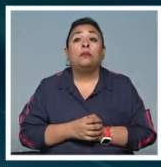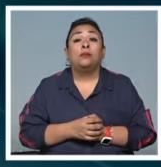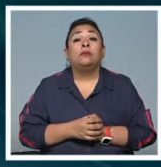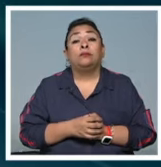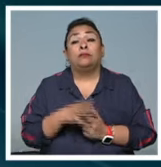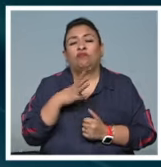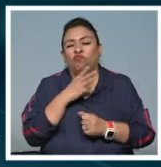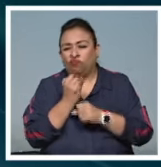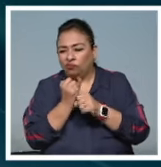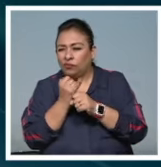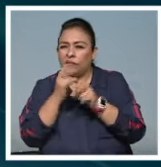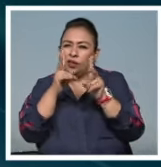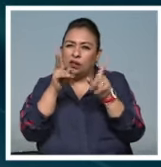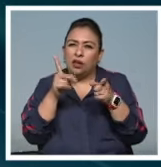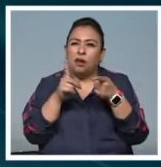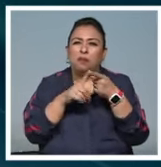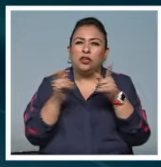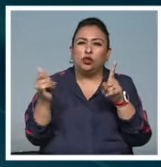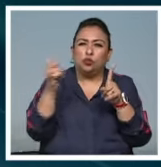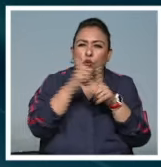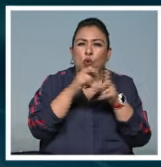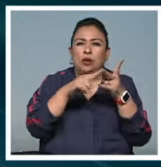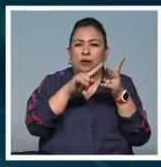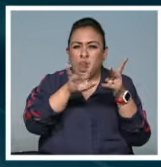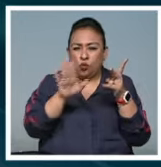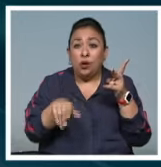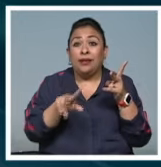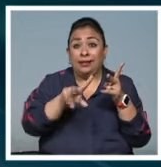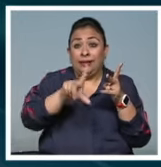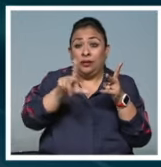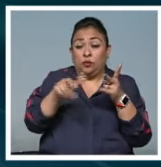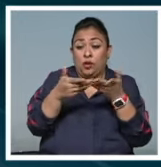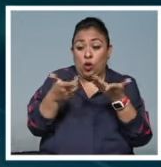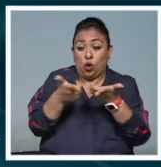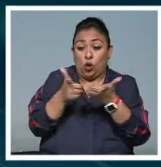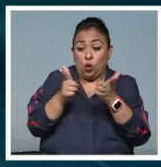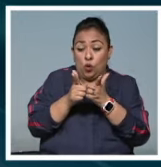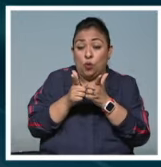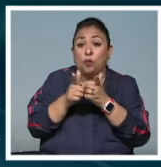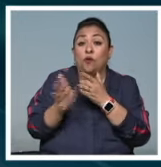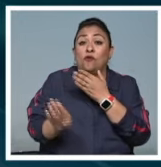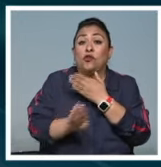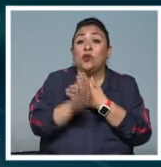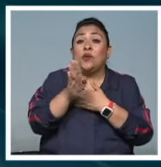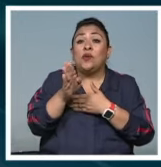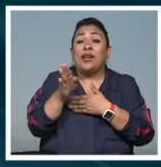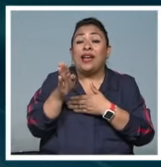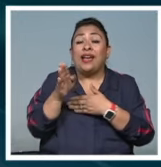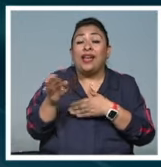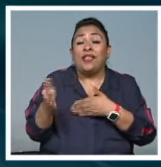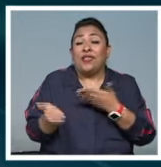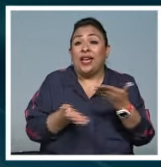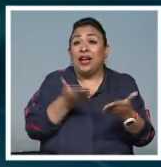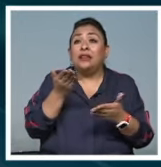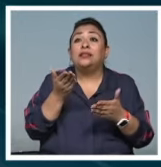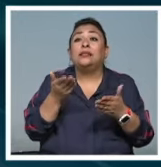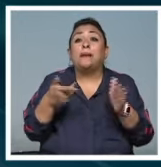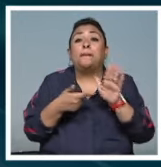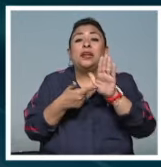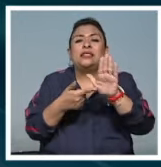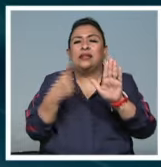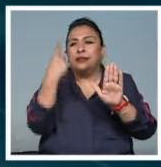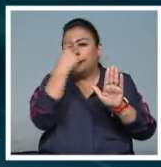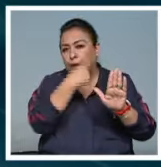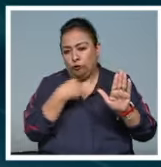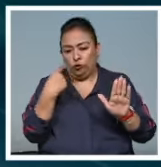Después de haber explorado temas como el bullying y la muerte, la compañía Bruja Danza presenta El Rostro. El Rostro es una obra que